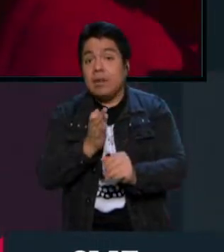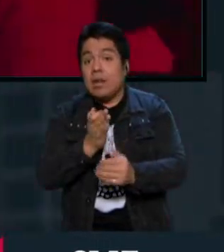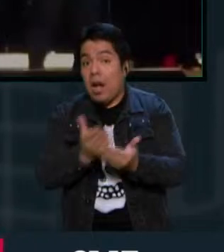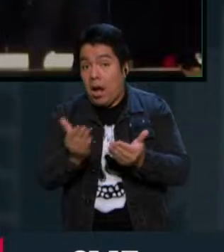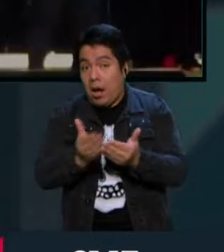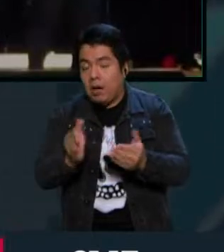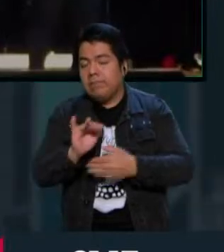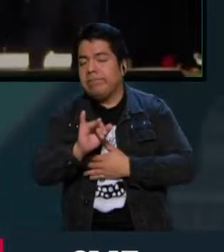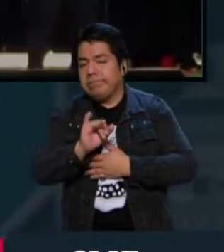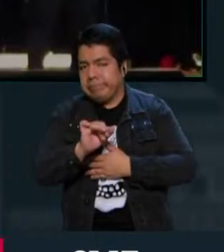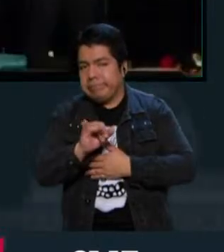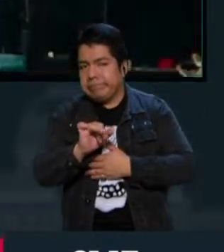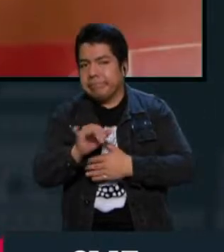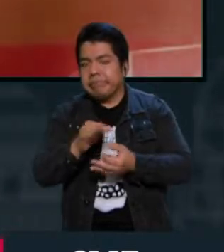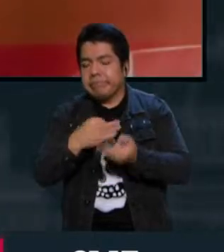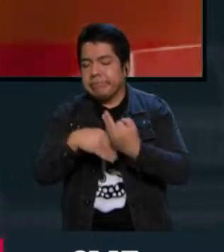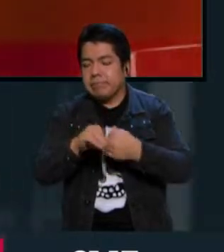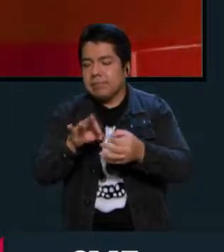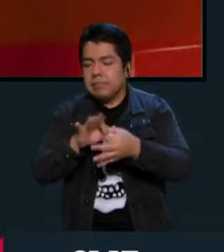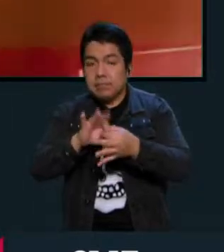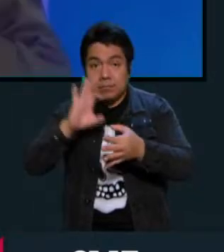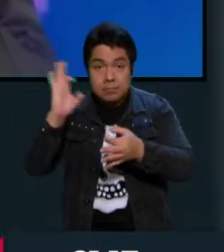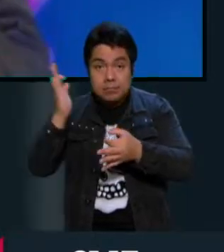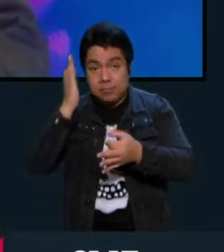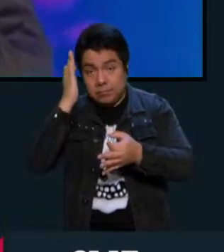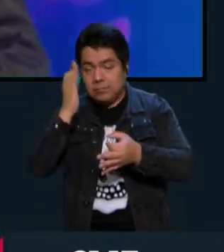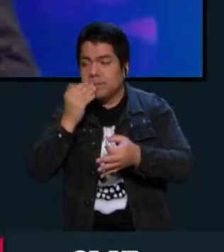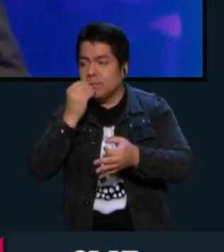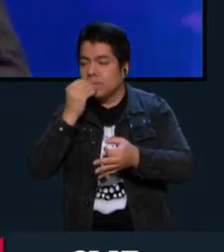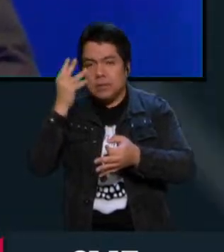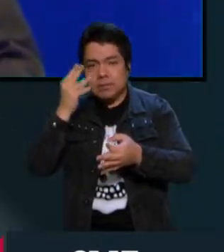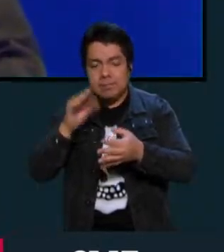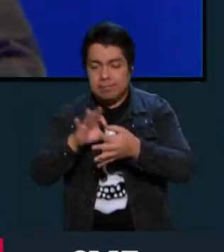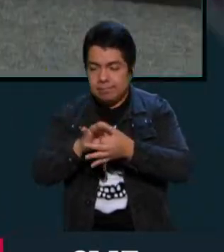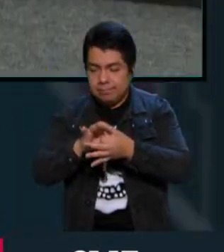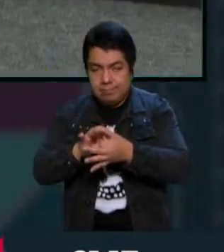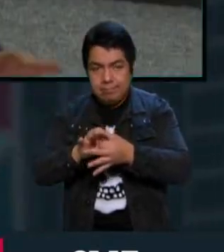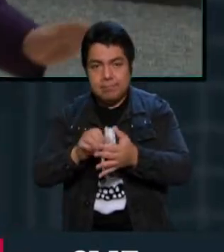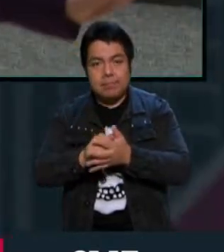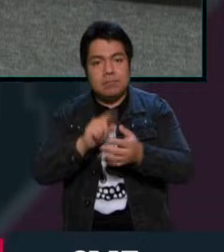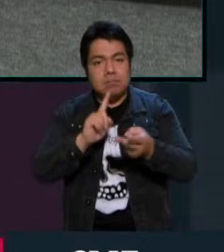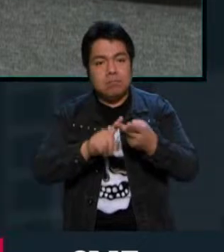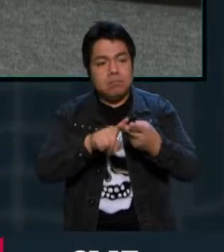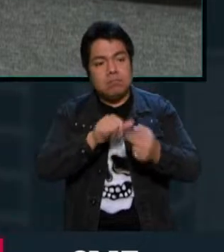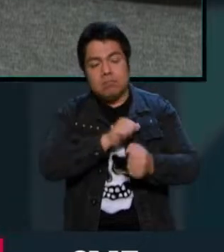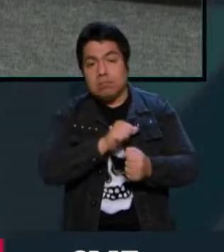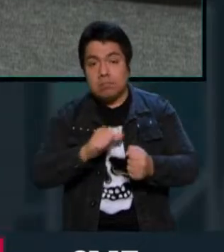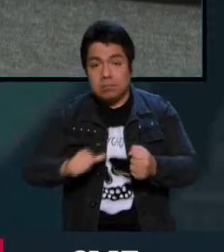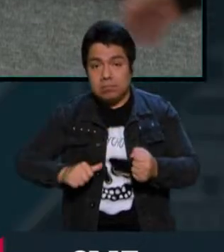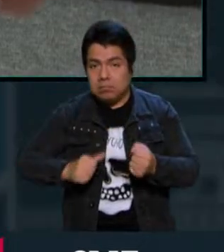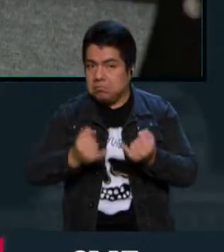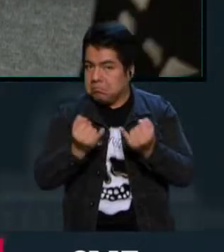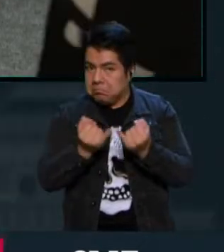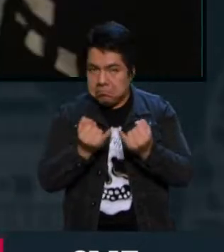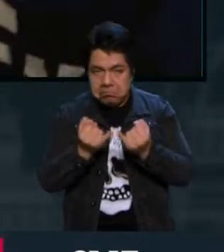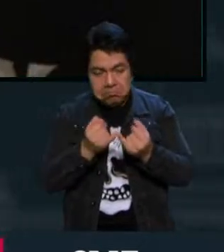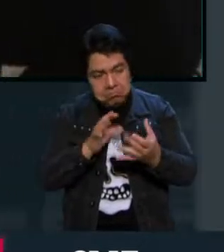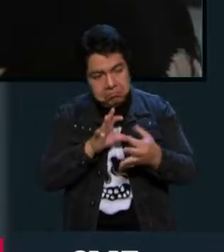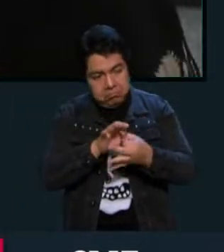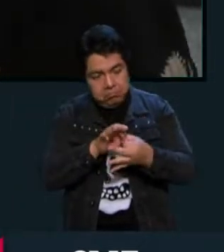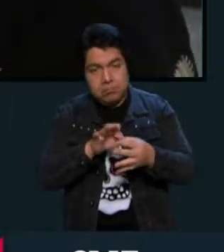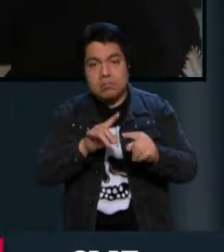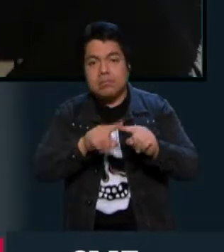buen principio para articular con lo federal fantástico y eso es fundamental. Y lo mismo con las alcaldías. En la campaña con cada una de